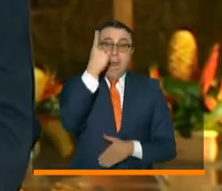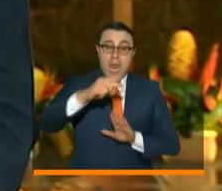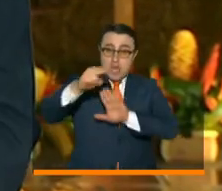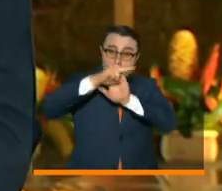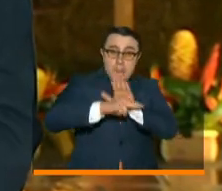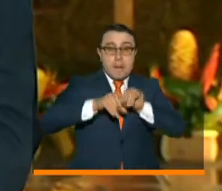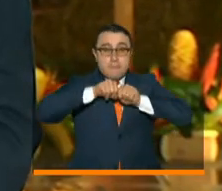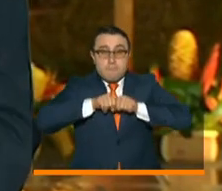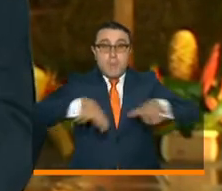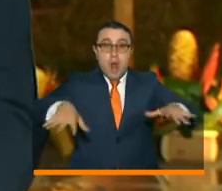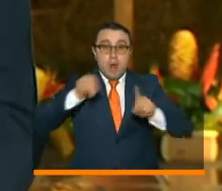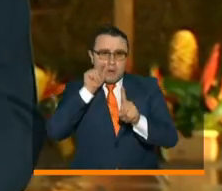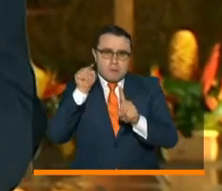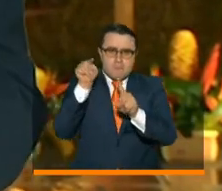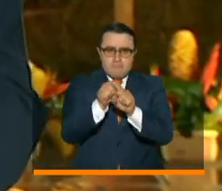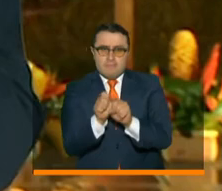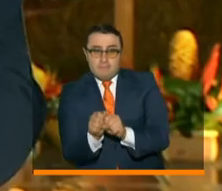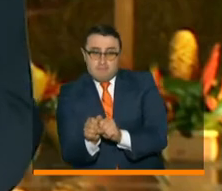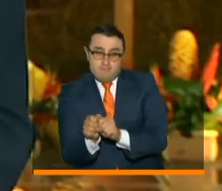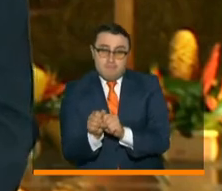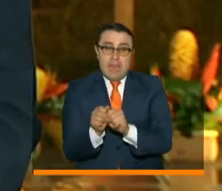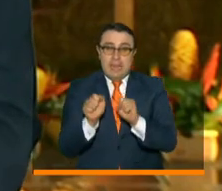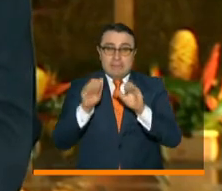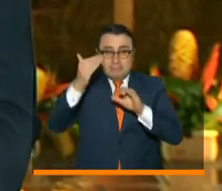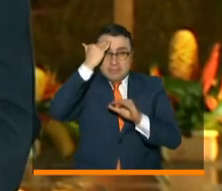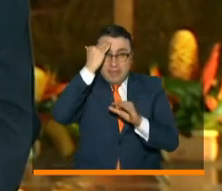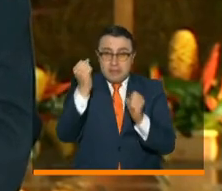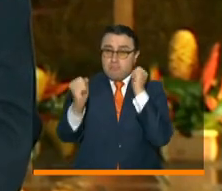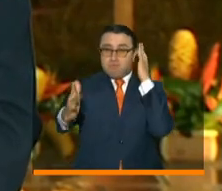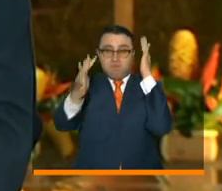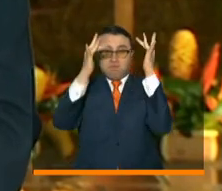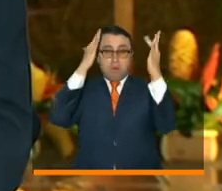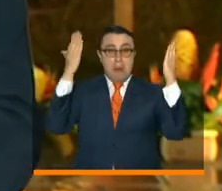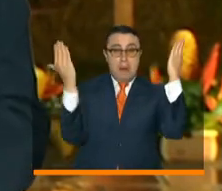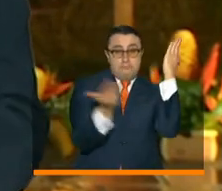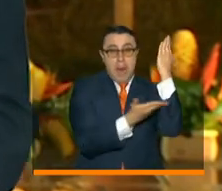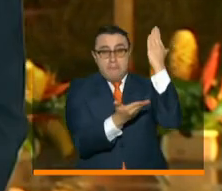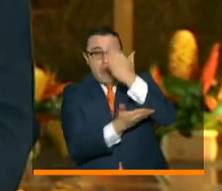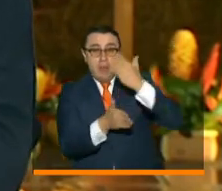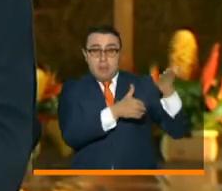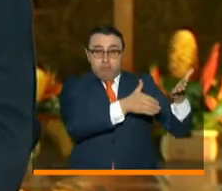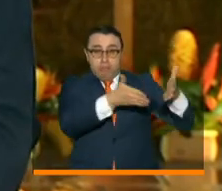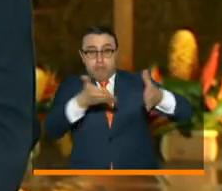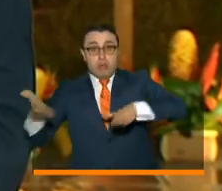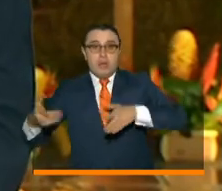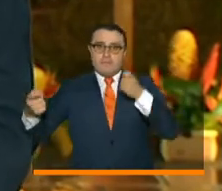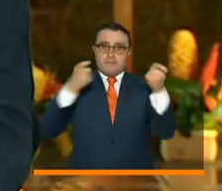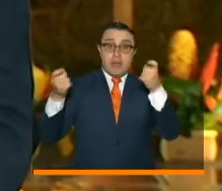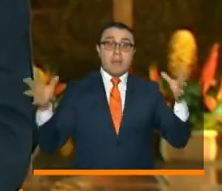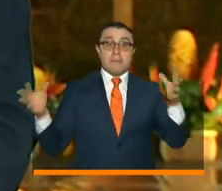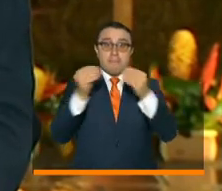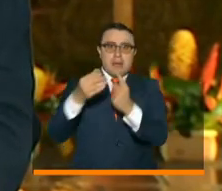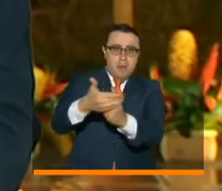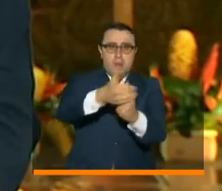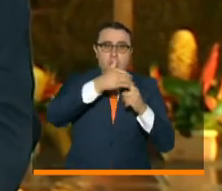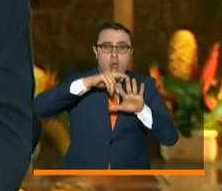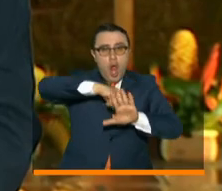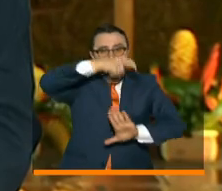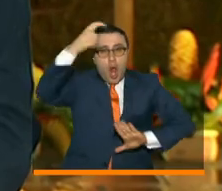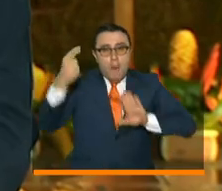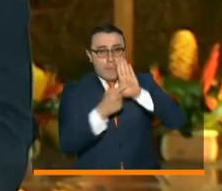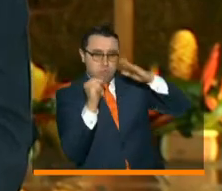orientada a contener, a enfrentar, a reducir y eliminar la deforestación y al mismo tiempo hacer una protección integral de